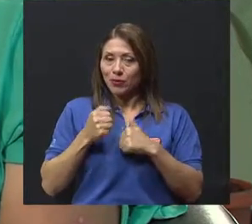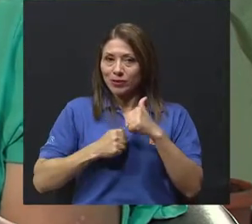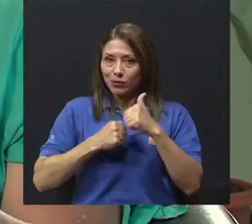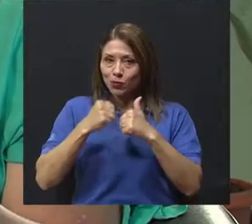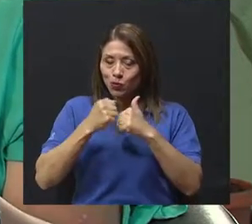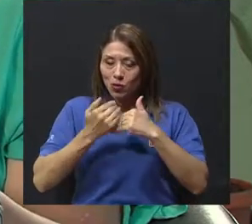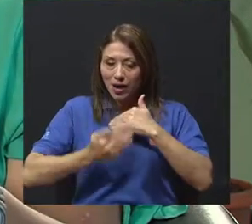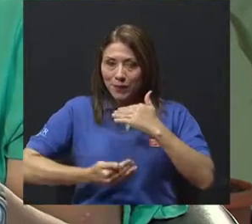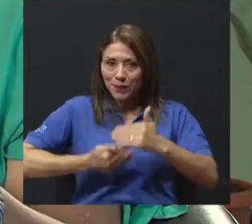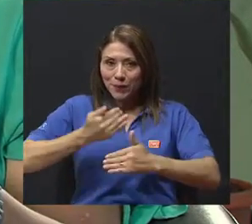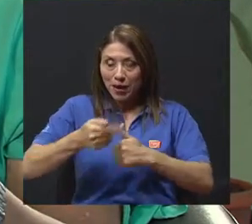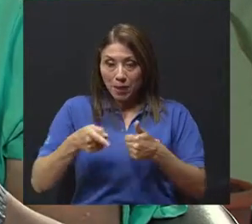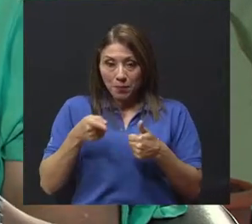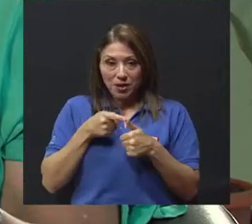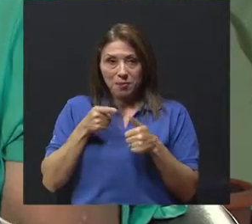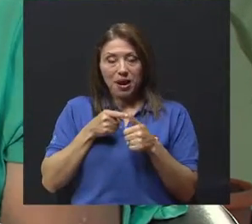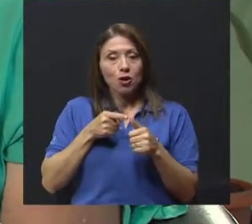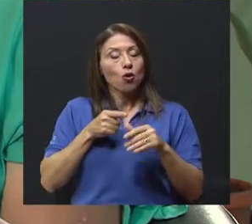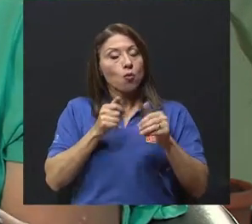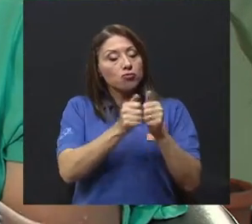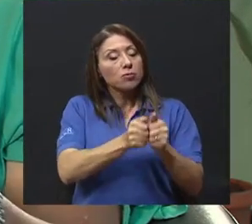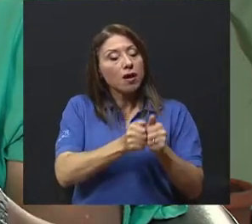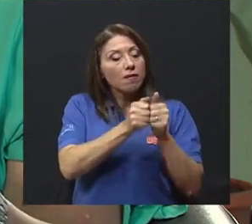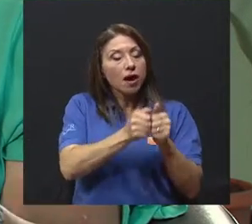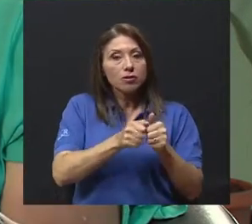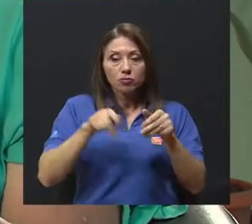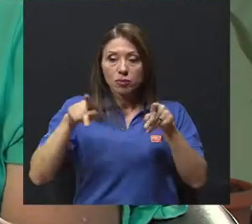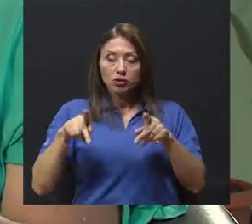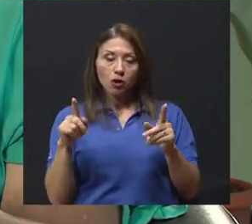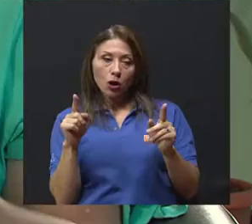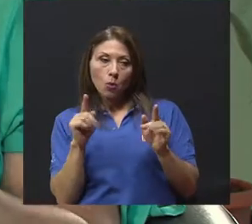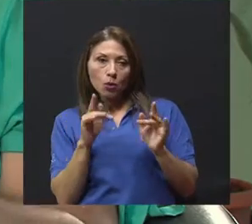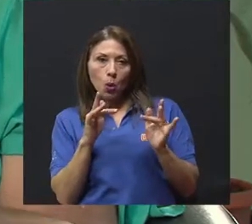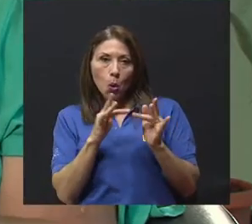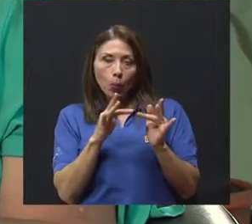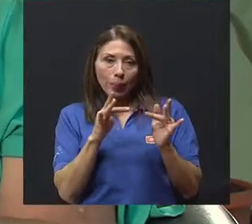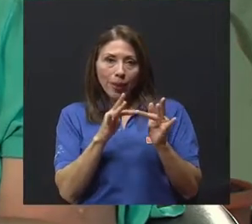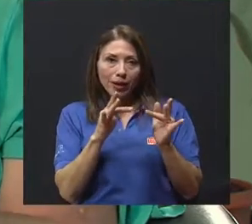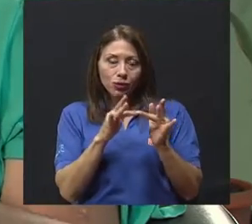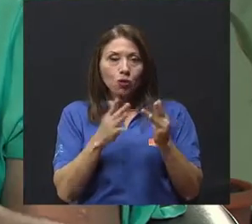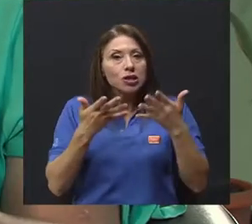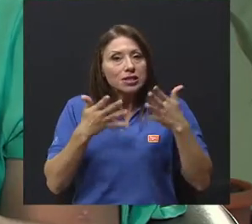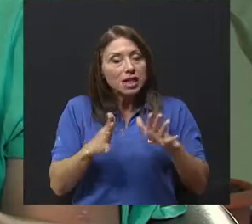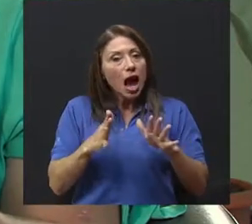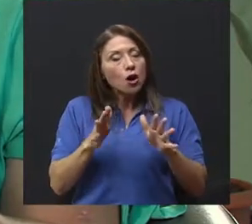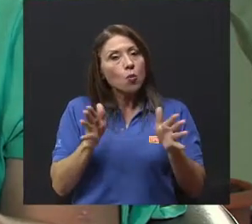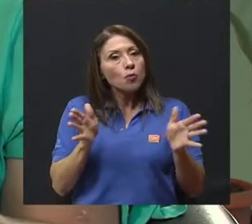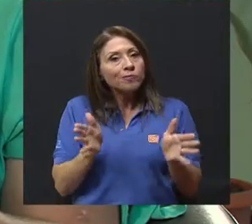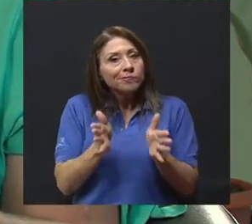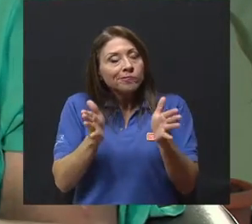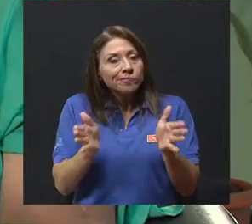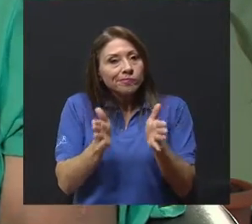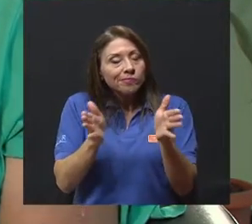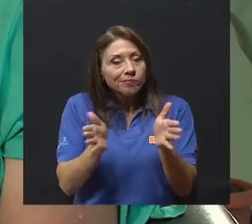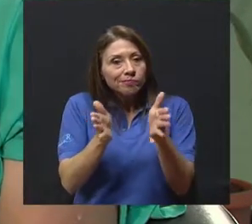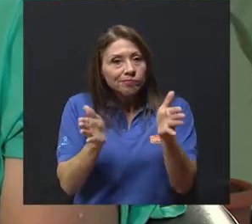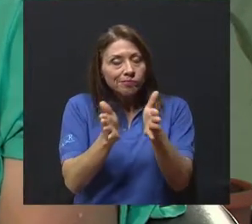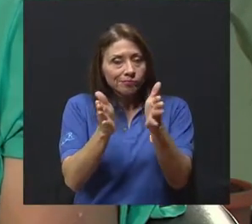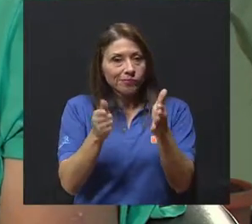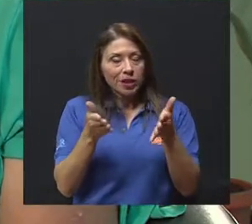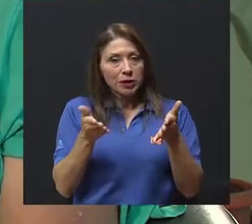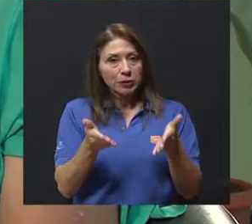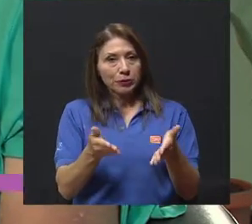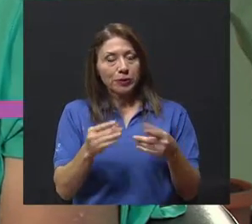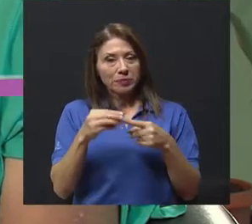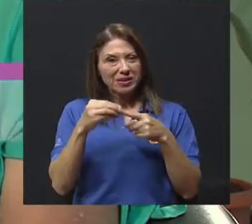con el caballo donde hay un calentamiento donde una interacción y una estimulación de el foco principal de